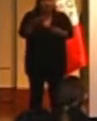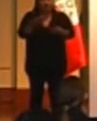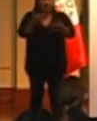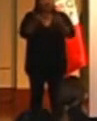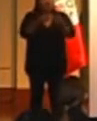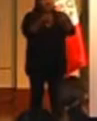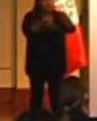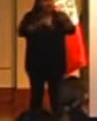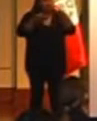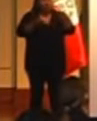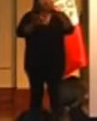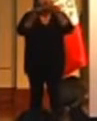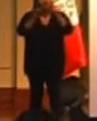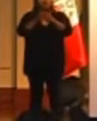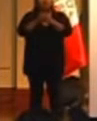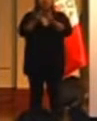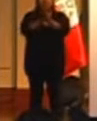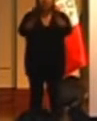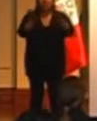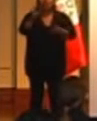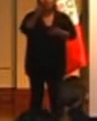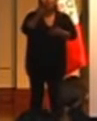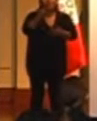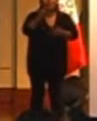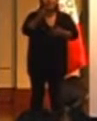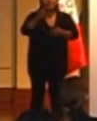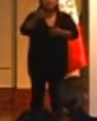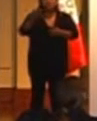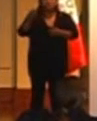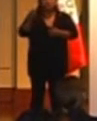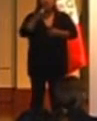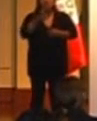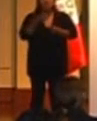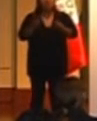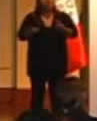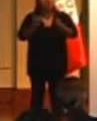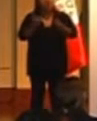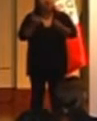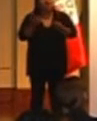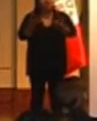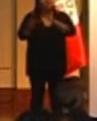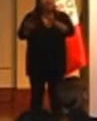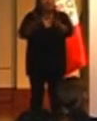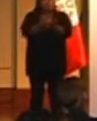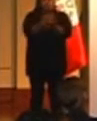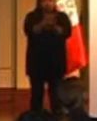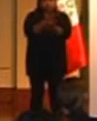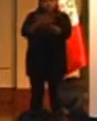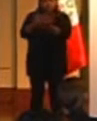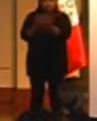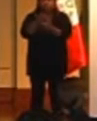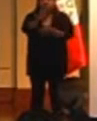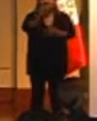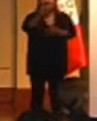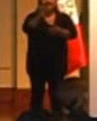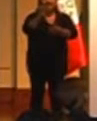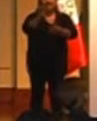un informe de IDL en el comercio donde se dice cómo se han distribuido, cuántos serenos hay